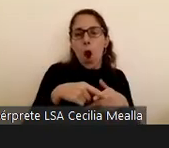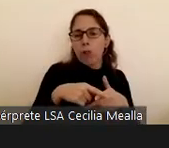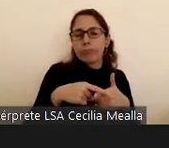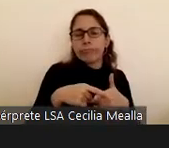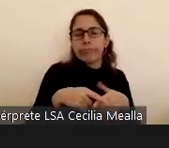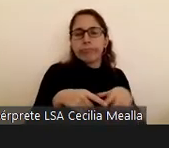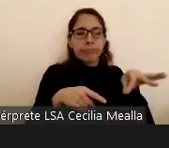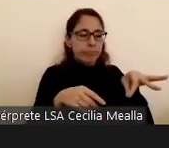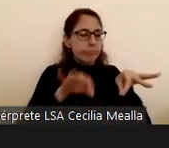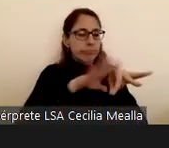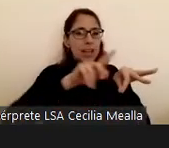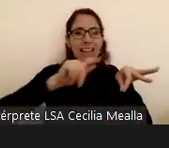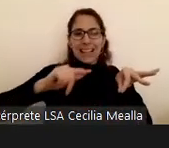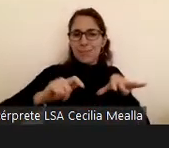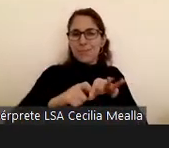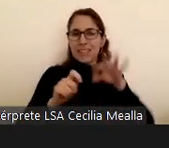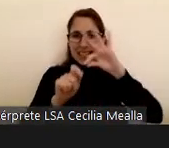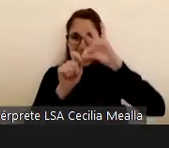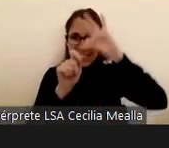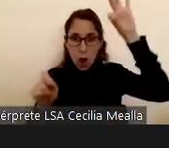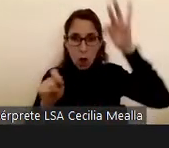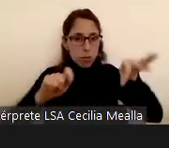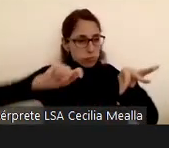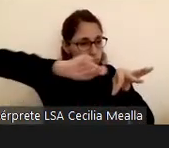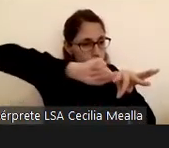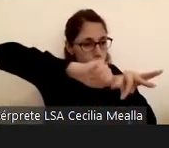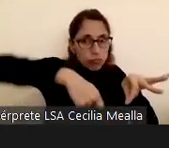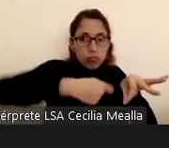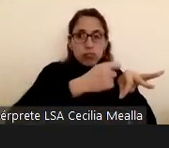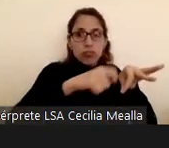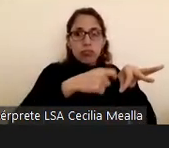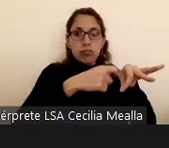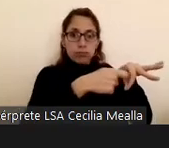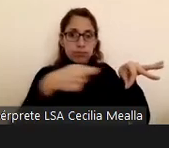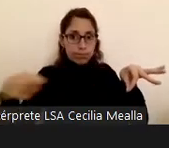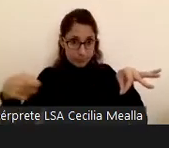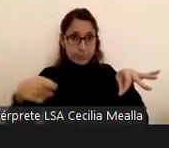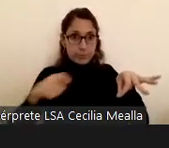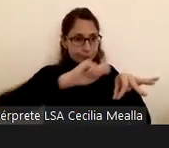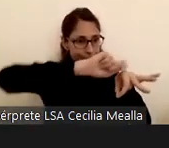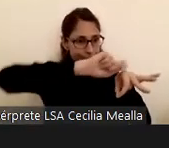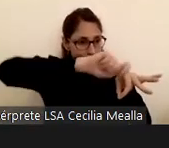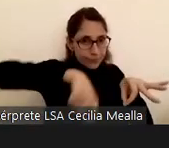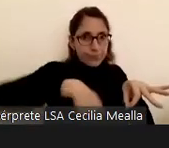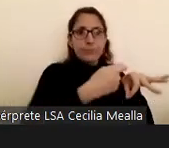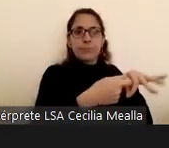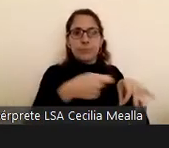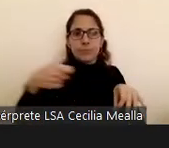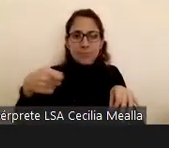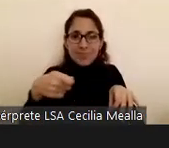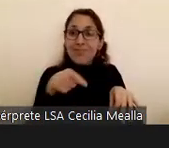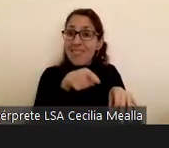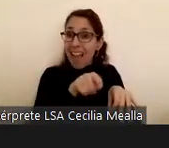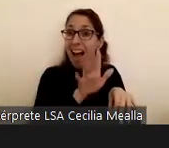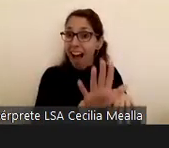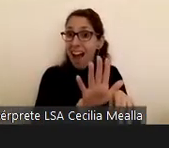¿no? Yo voy a tener así la mitad de esa zona